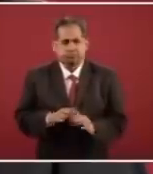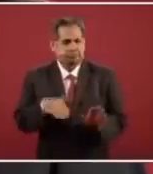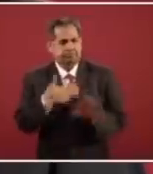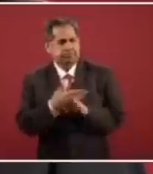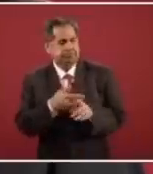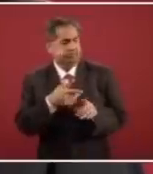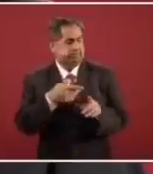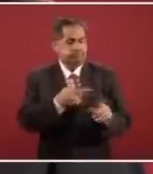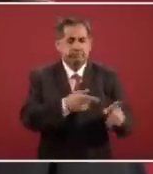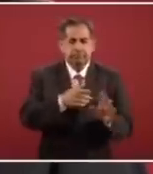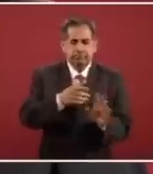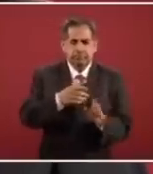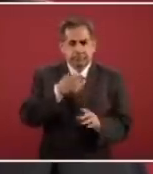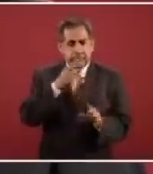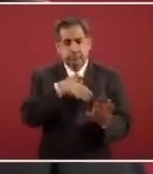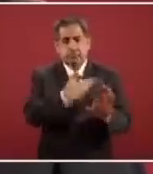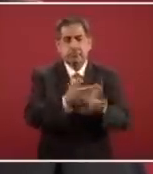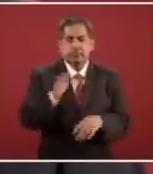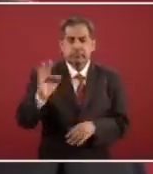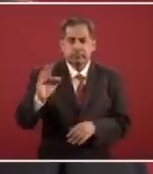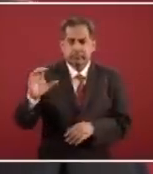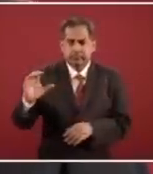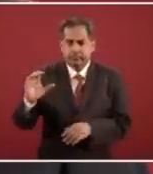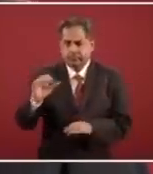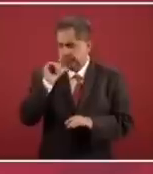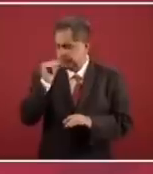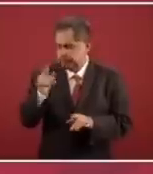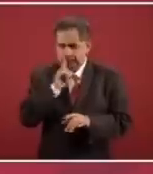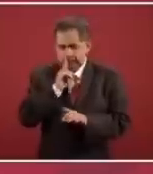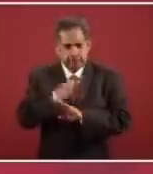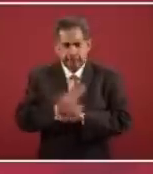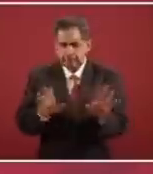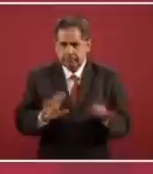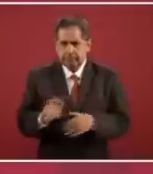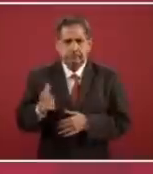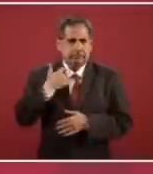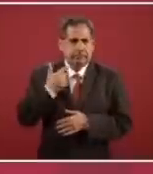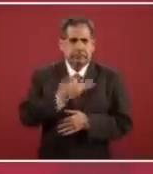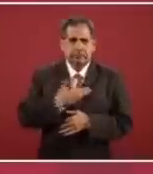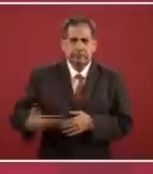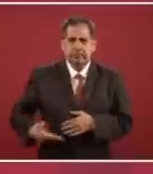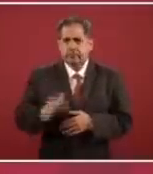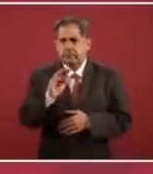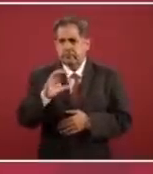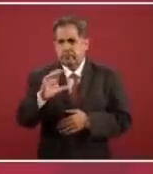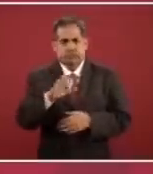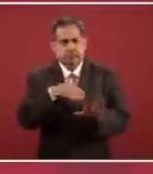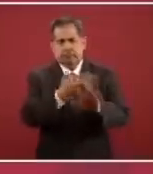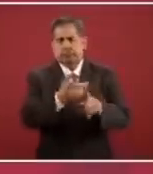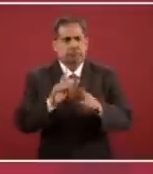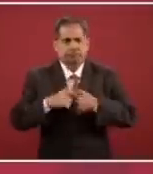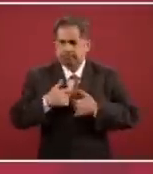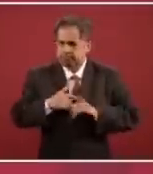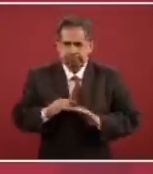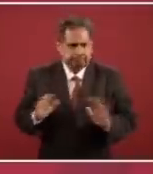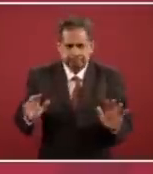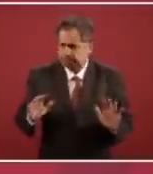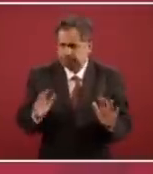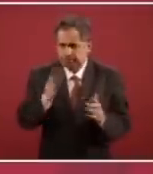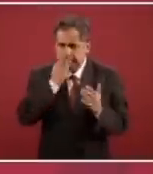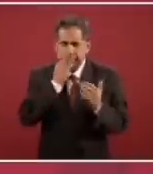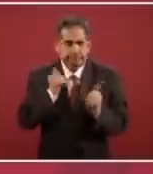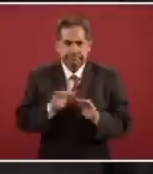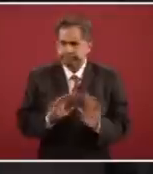atacar a Calderón, al expresidente Calderón, aún